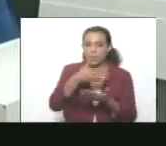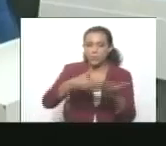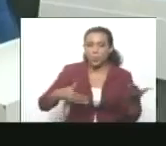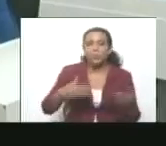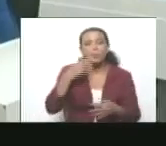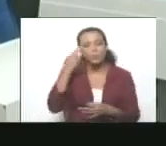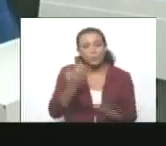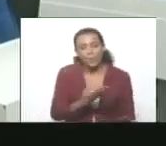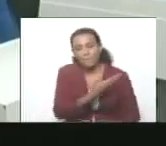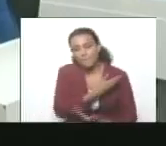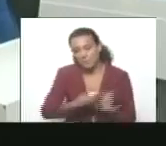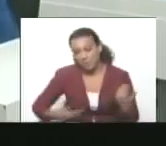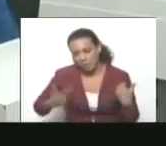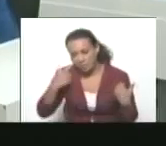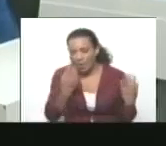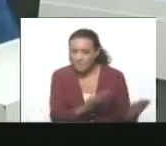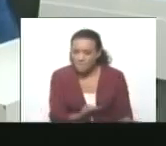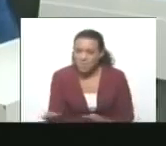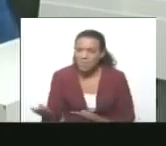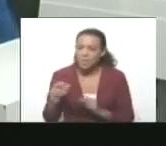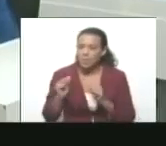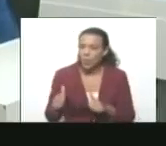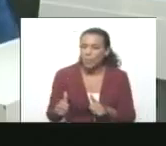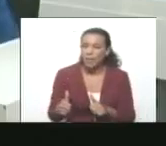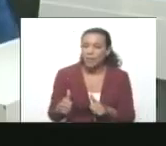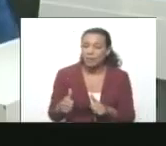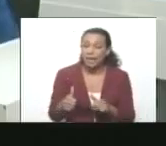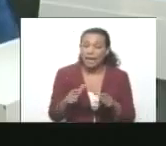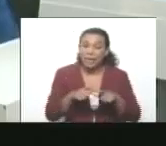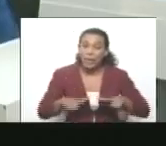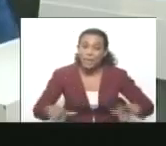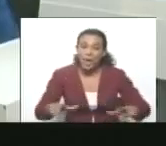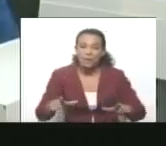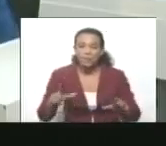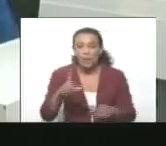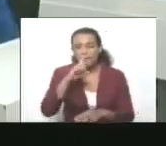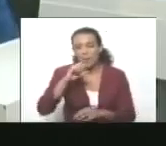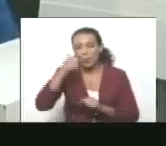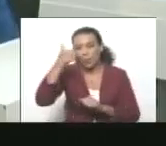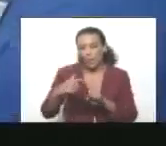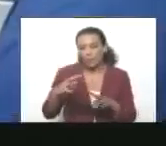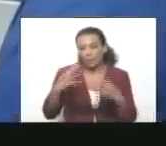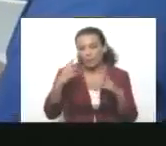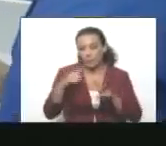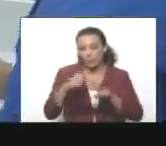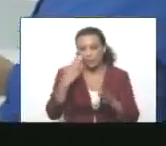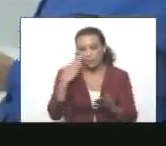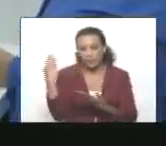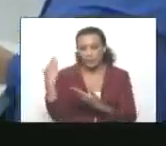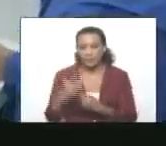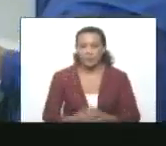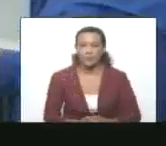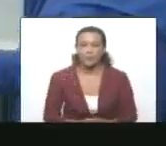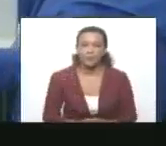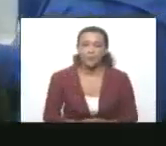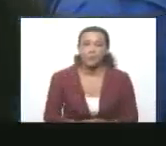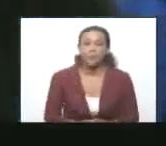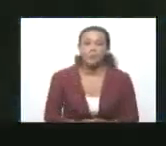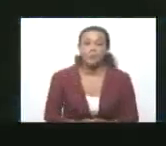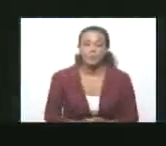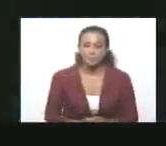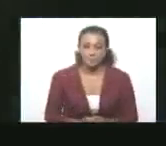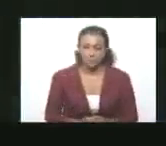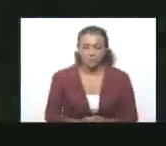siempre, presidente, lo invito en el inicio de este espacio a conocer las cifras del 1x10. La cifra